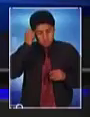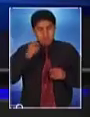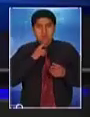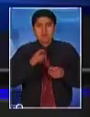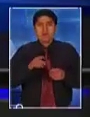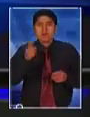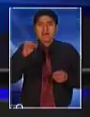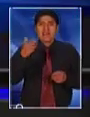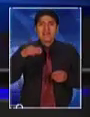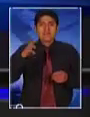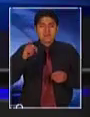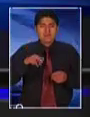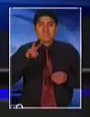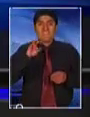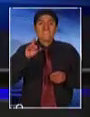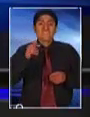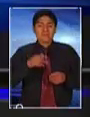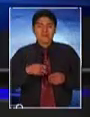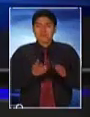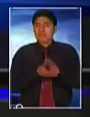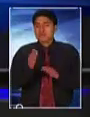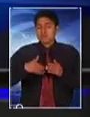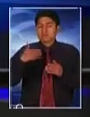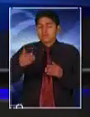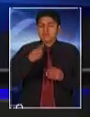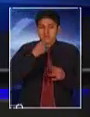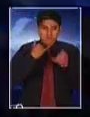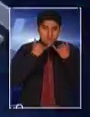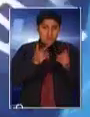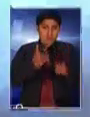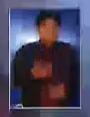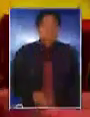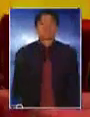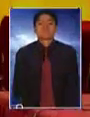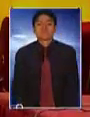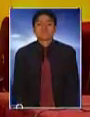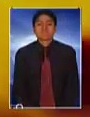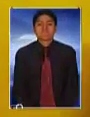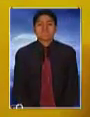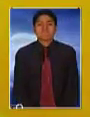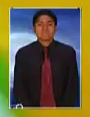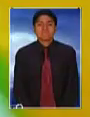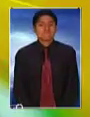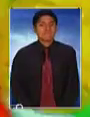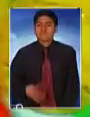arquitecto Armando Villanueva. Veamos a continuación el informe.